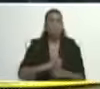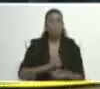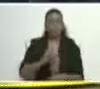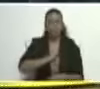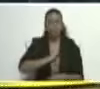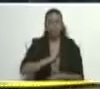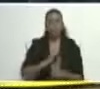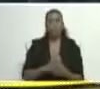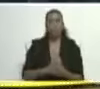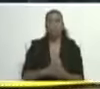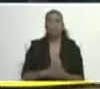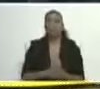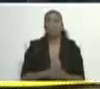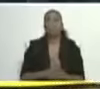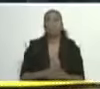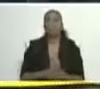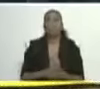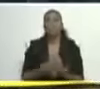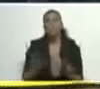y